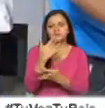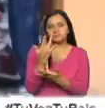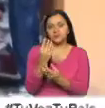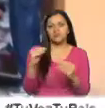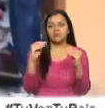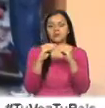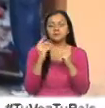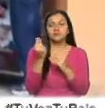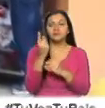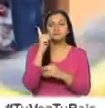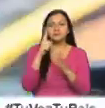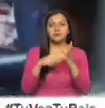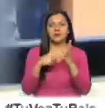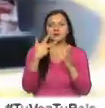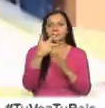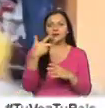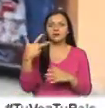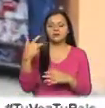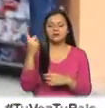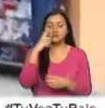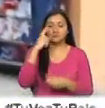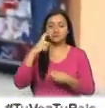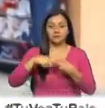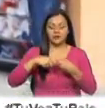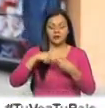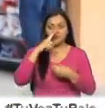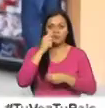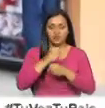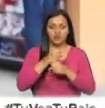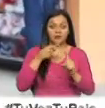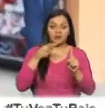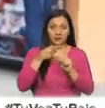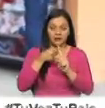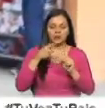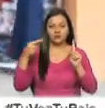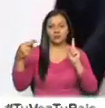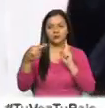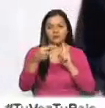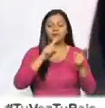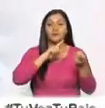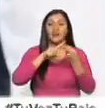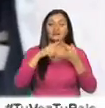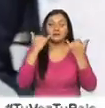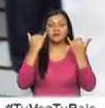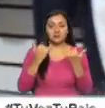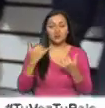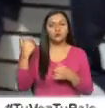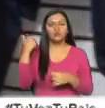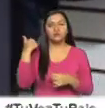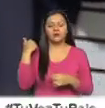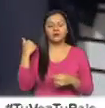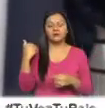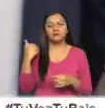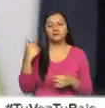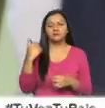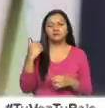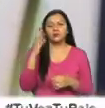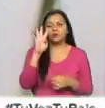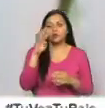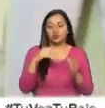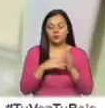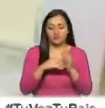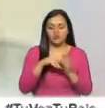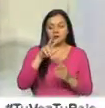generar más de 1.300 fuentes de empleo directo e indirecto. Hasta la fecha se han ejecutado más de